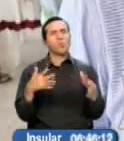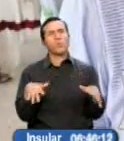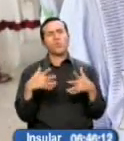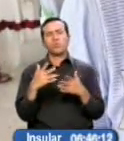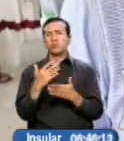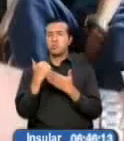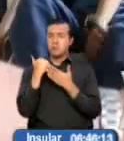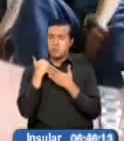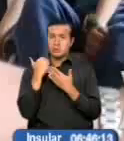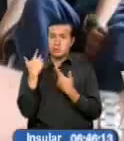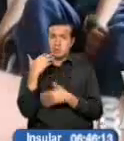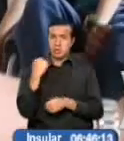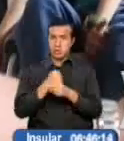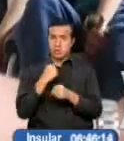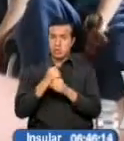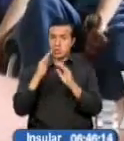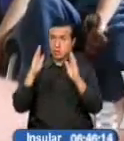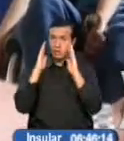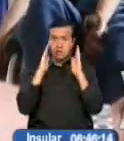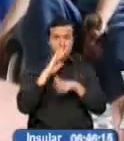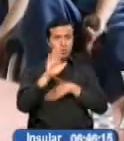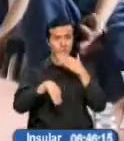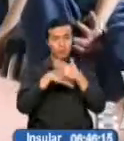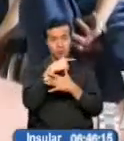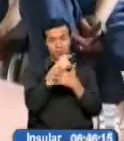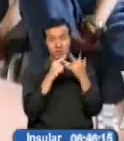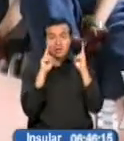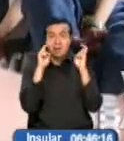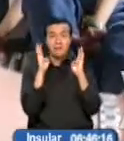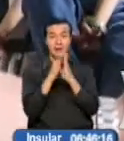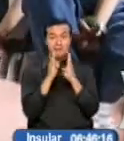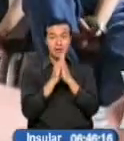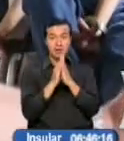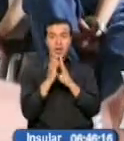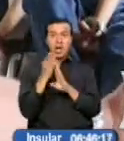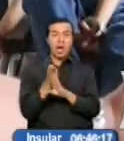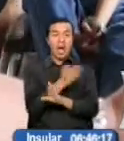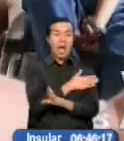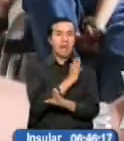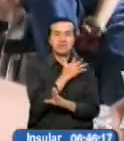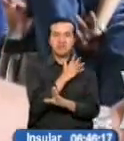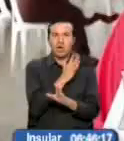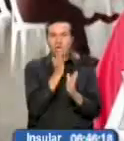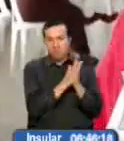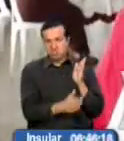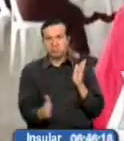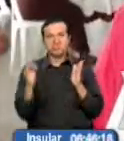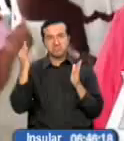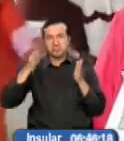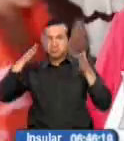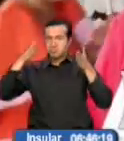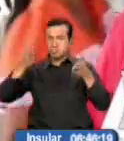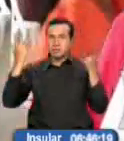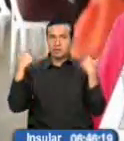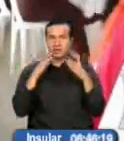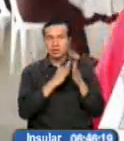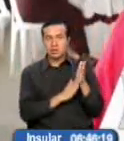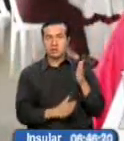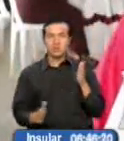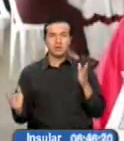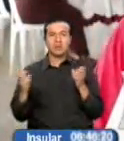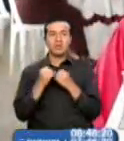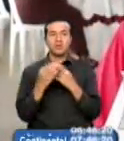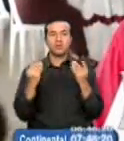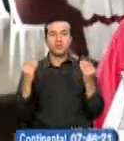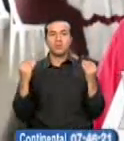tener un trabajo. Ya nos toman en cuenta en todo acto cívico, como antiguamente no nos tomaban en cuenta. Hemos estado